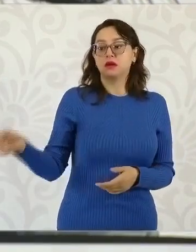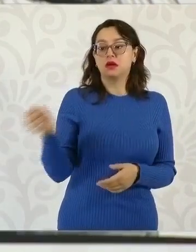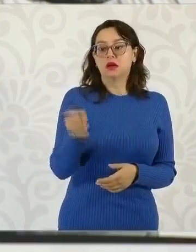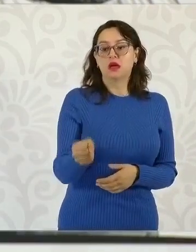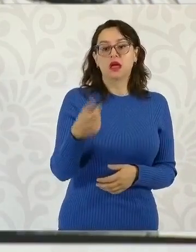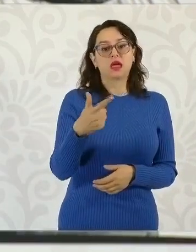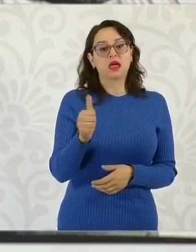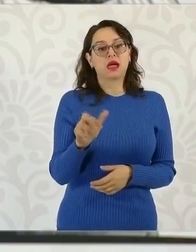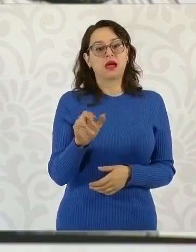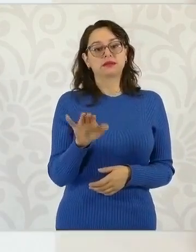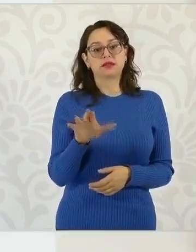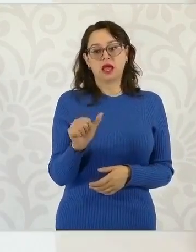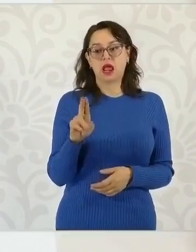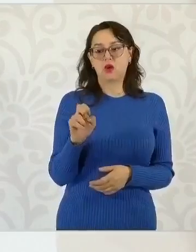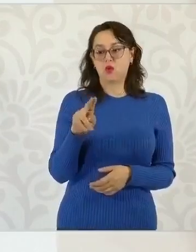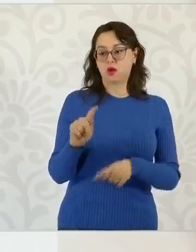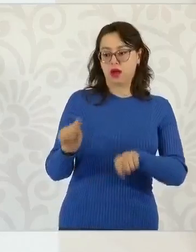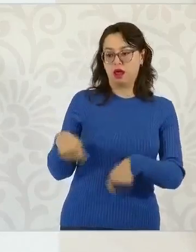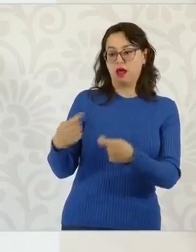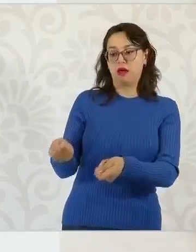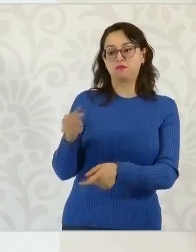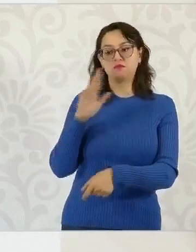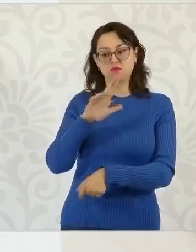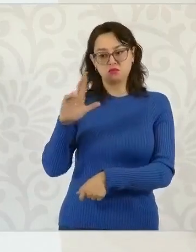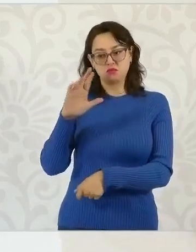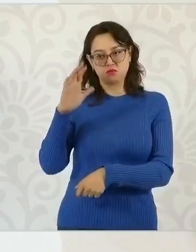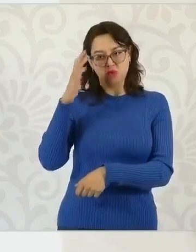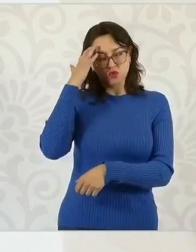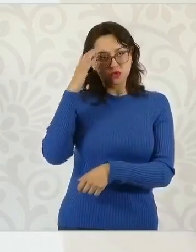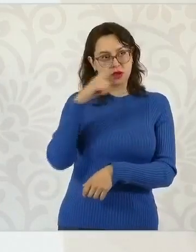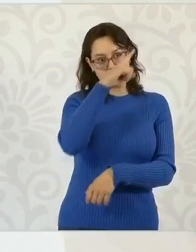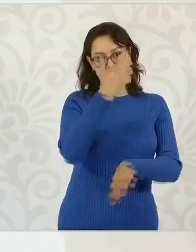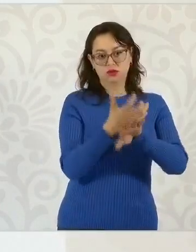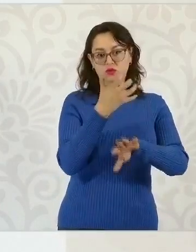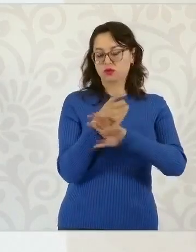Luna, que lo premian en Estados Unidos,